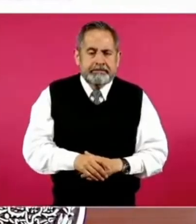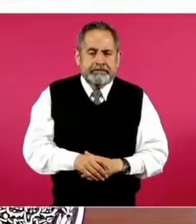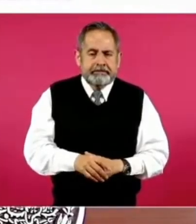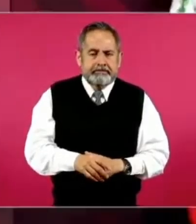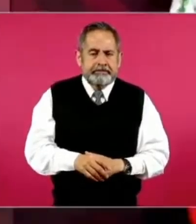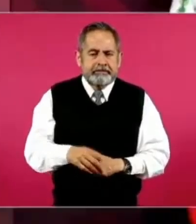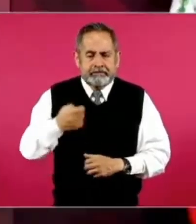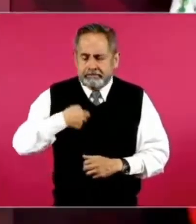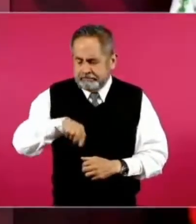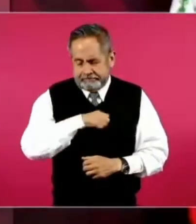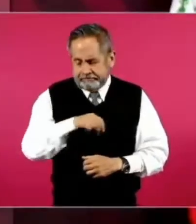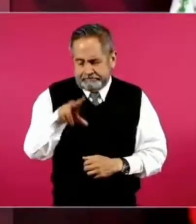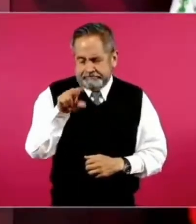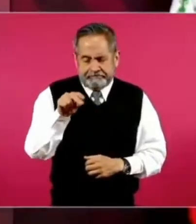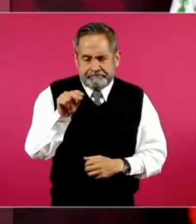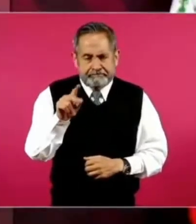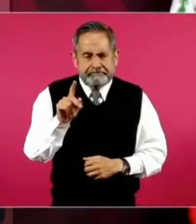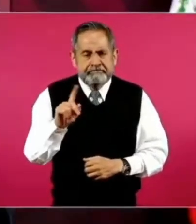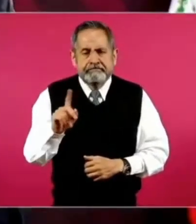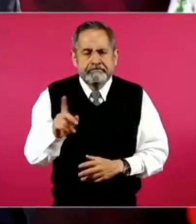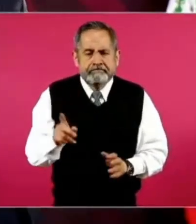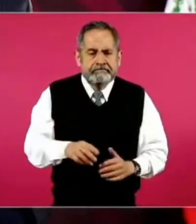no estamos